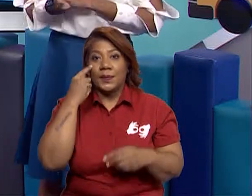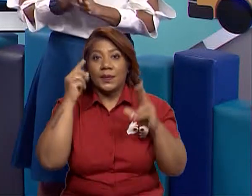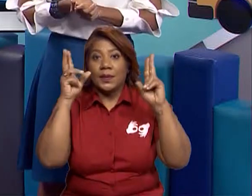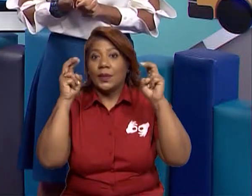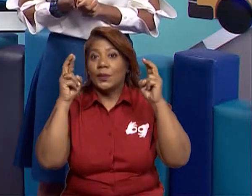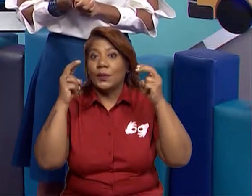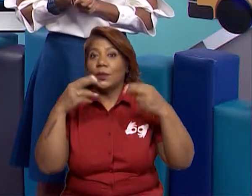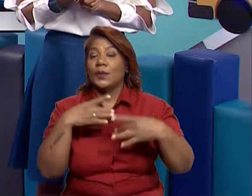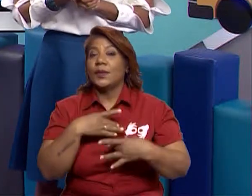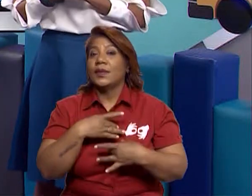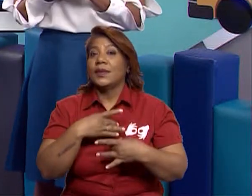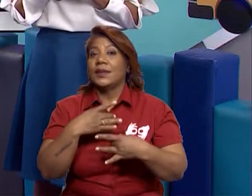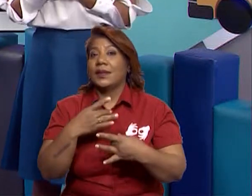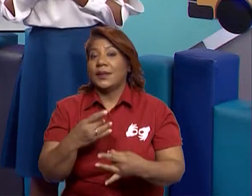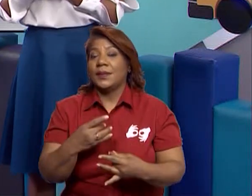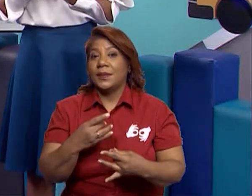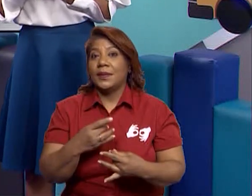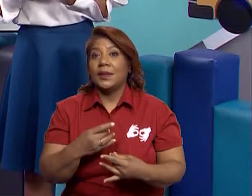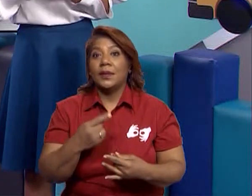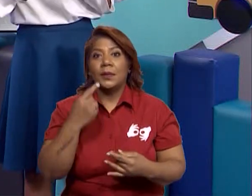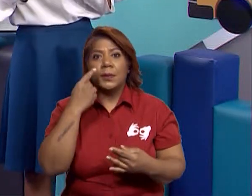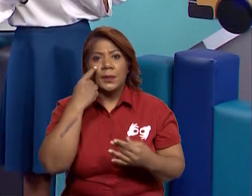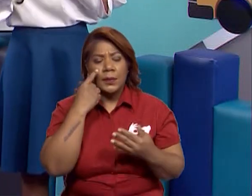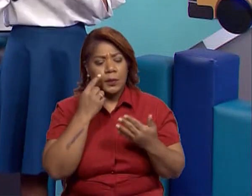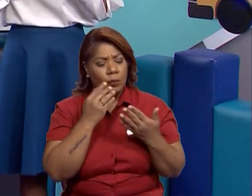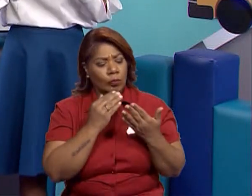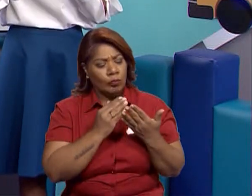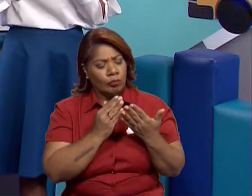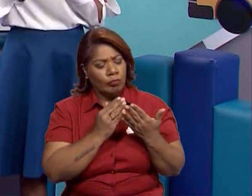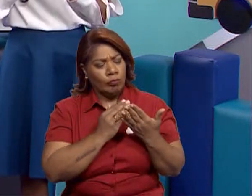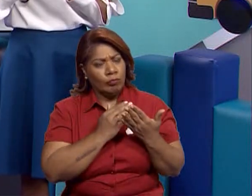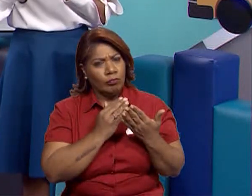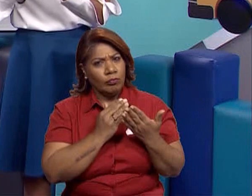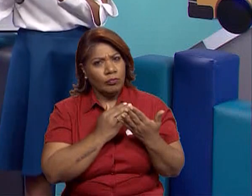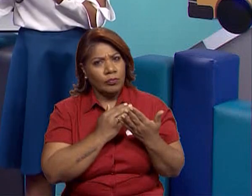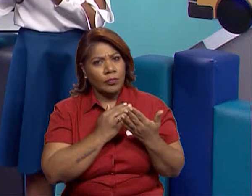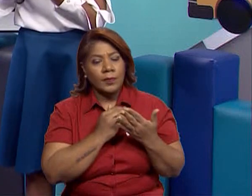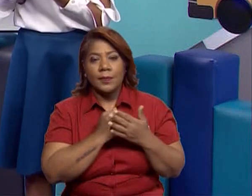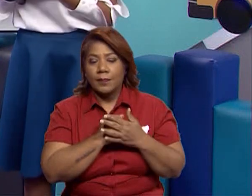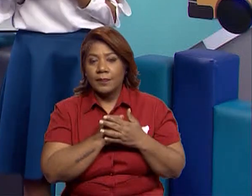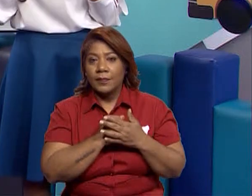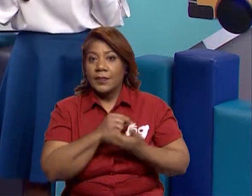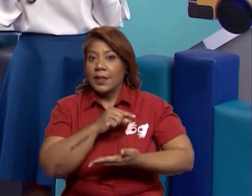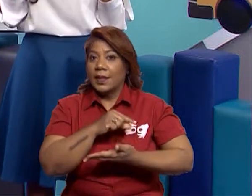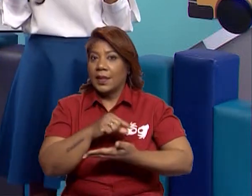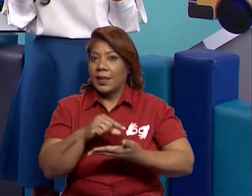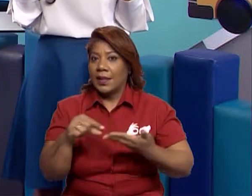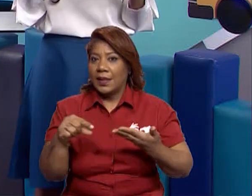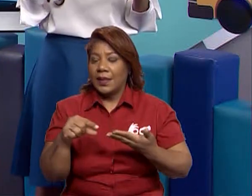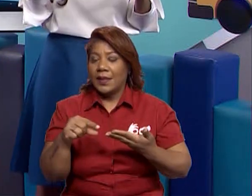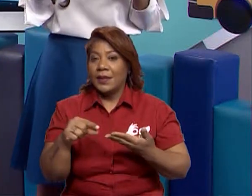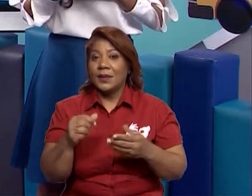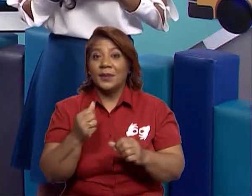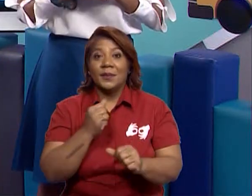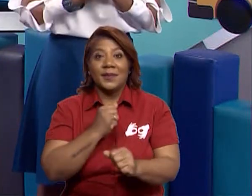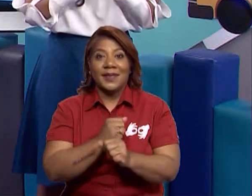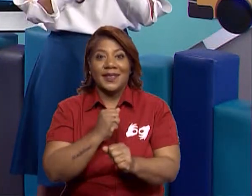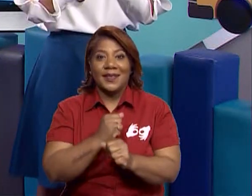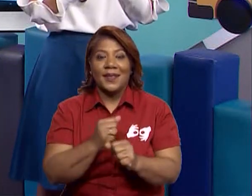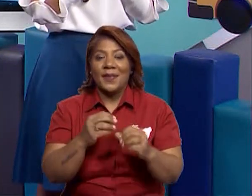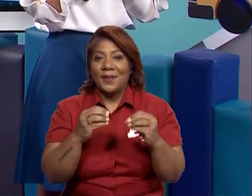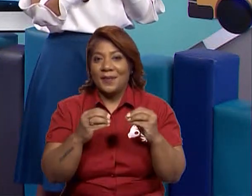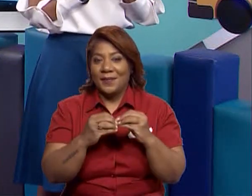muy interesante. Muy que interesante. Estuvimos viendo un poquito antes de salir de ese receso, pero hoy vamos a trabajar un poco más ese